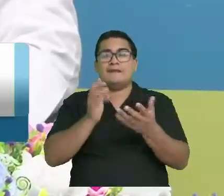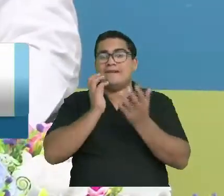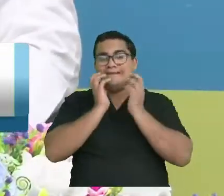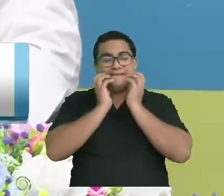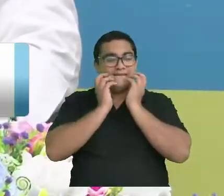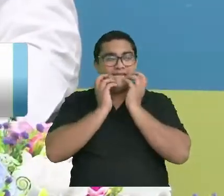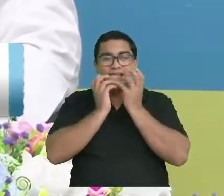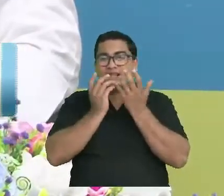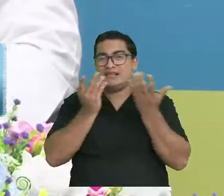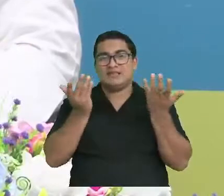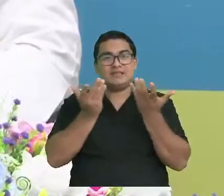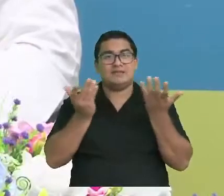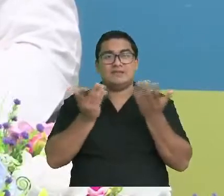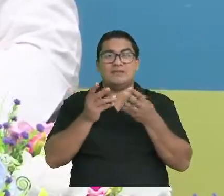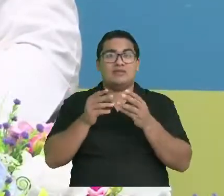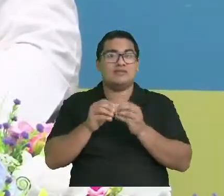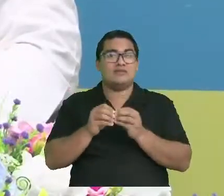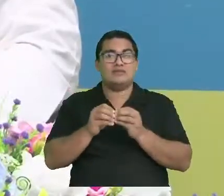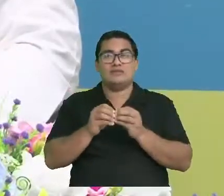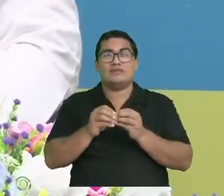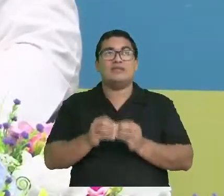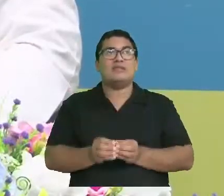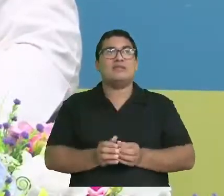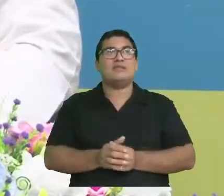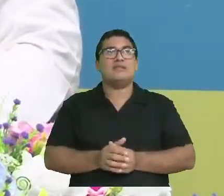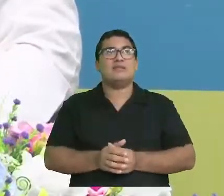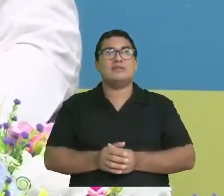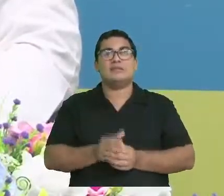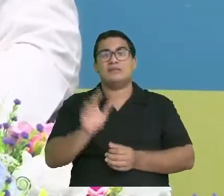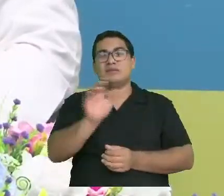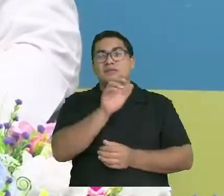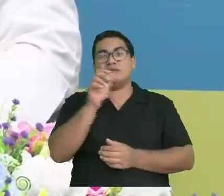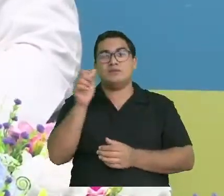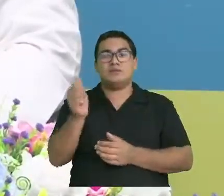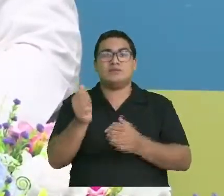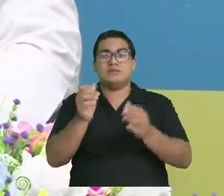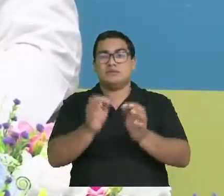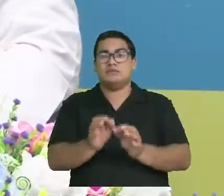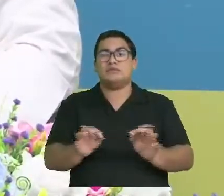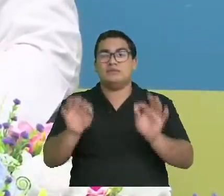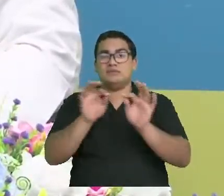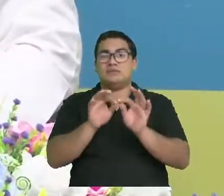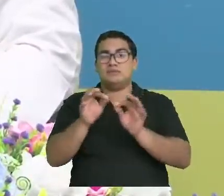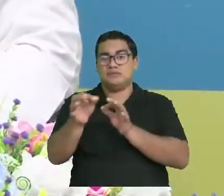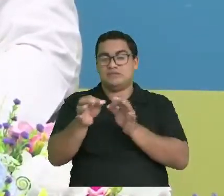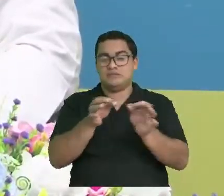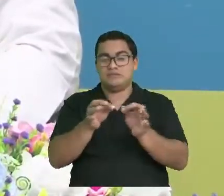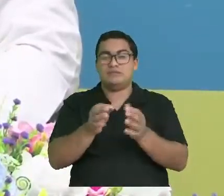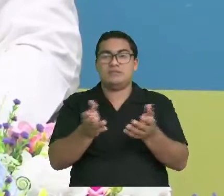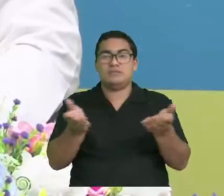en sí. Pero sí. Otra cosa que quería mencionar es que,